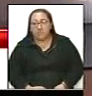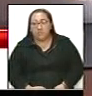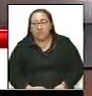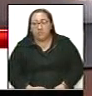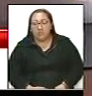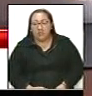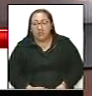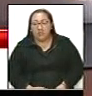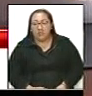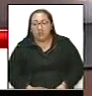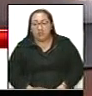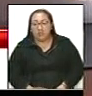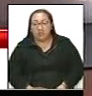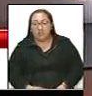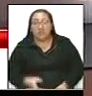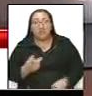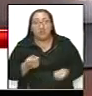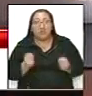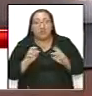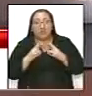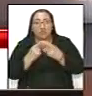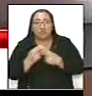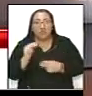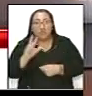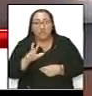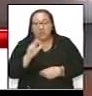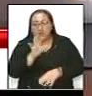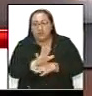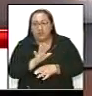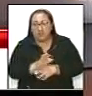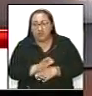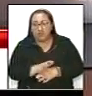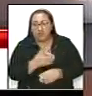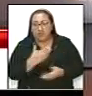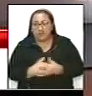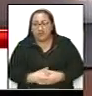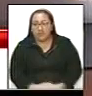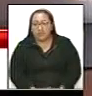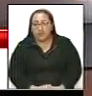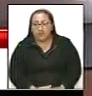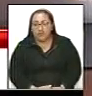tanto, vamos a suspender la sesión hasta las 3 de la tarde. Muchas gracias.